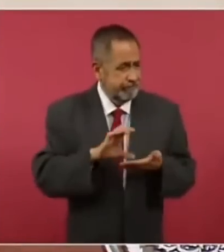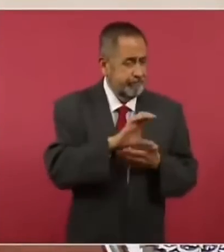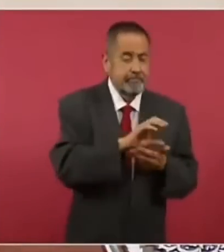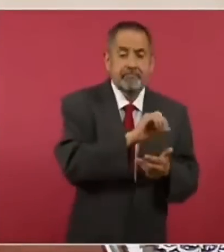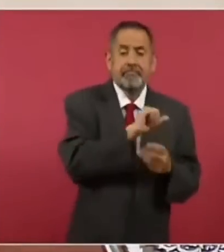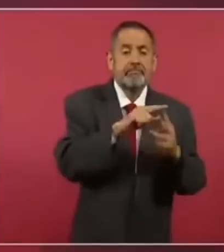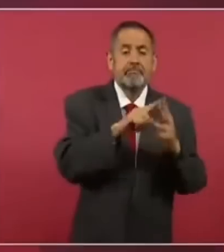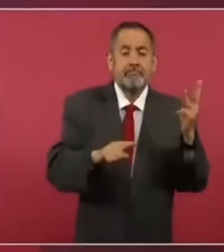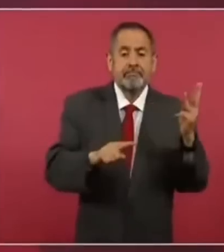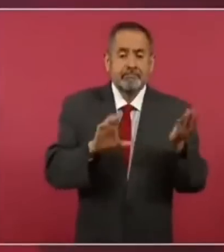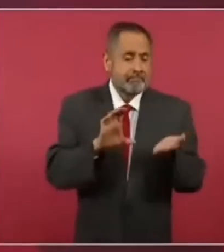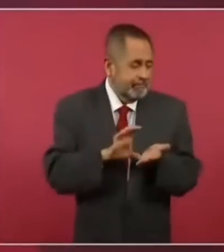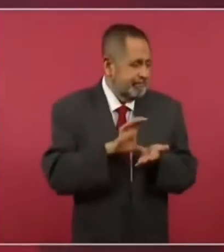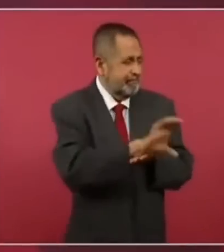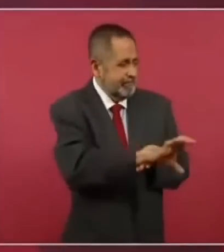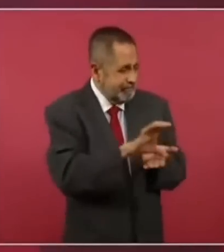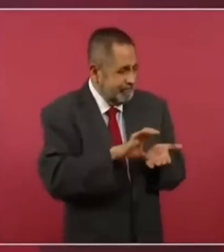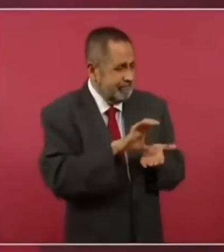3 empresas.